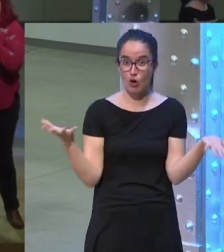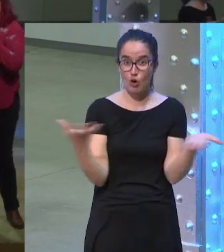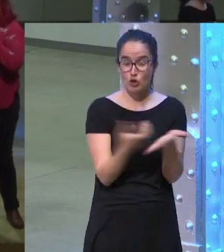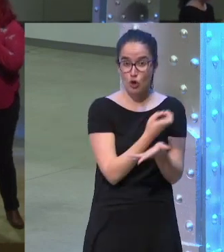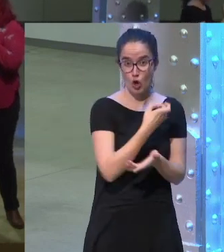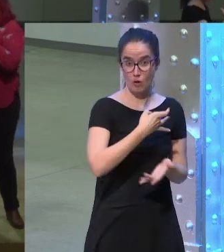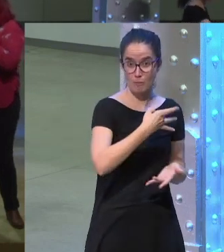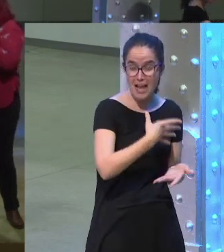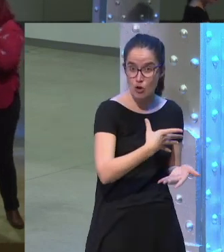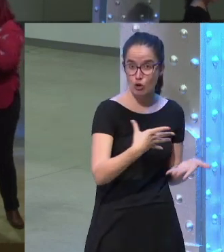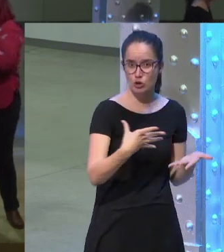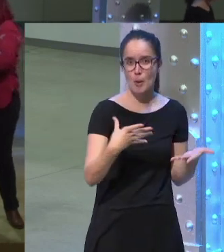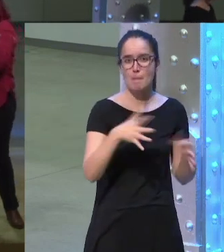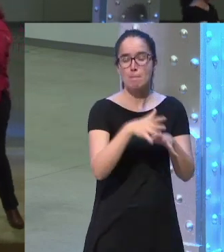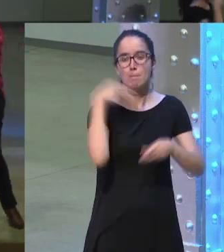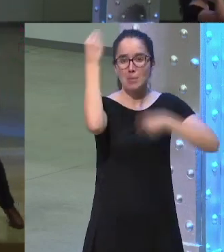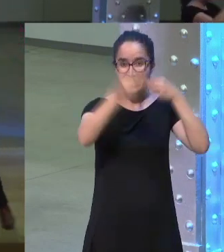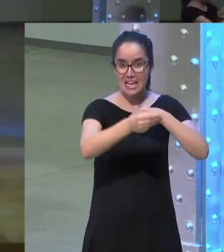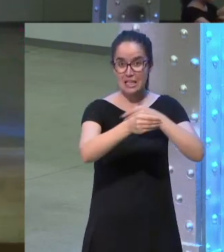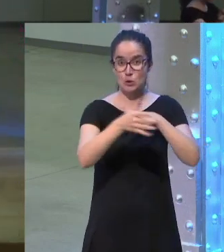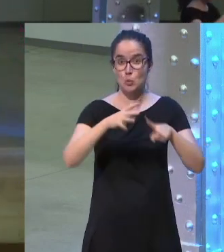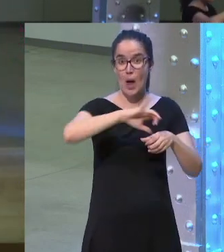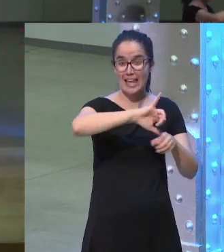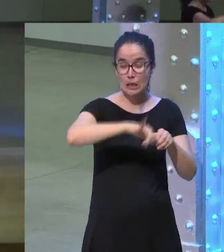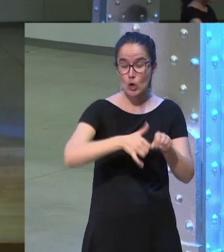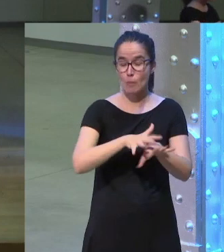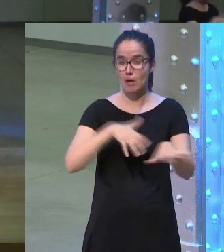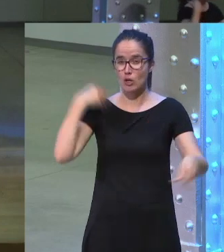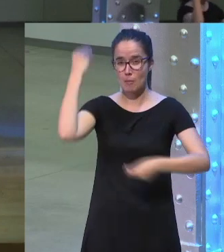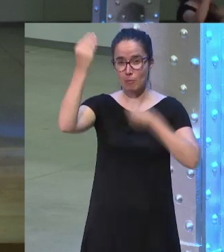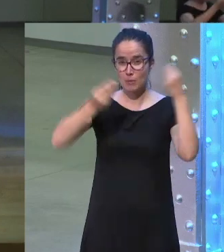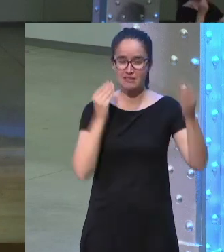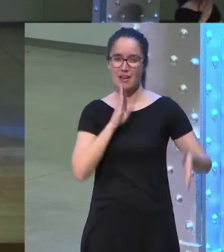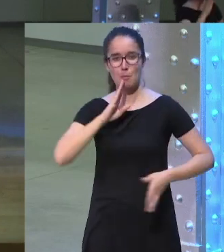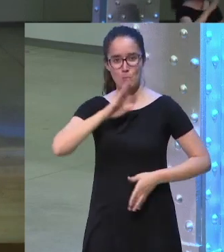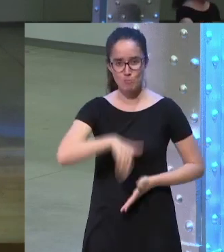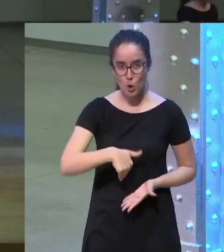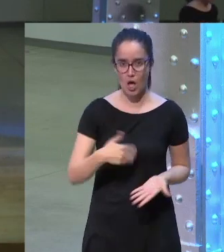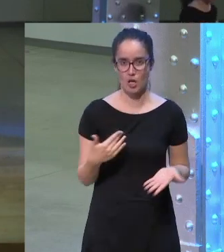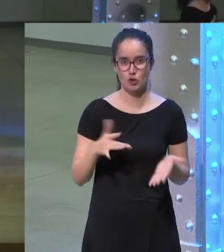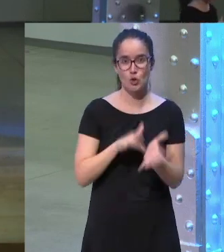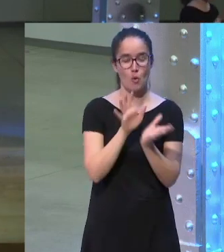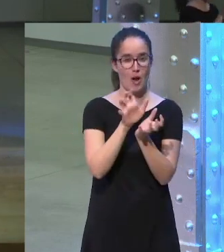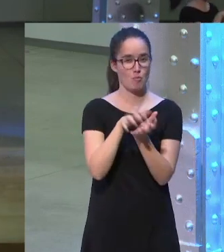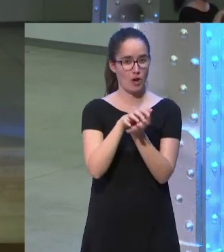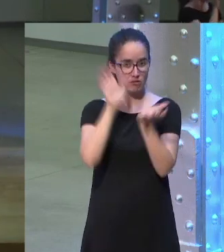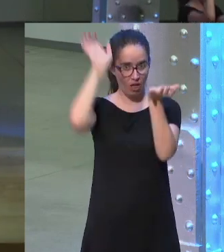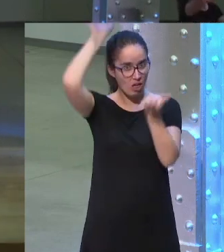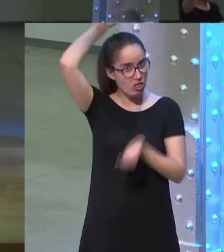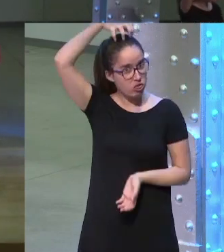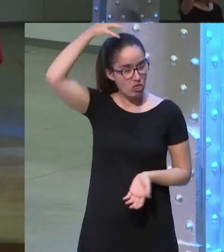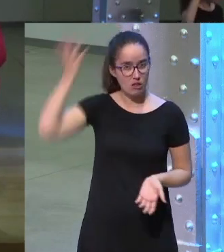los blancos piensan que la mayoría de su entorno creen que es guay llevar una hamburguesa en la